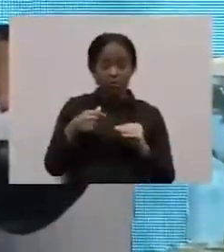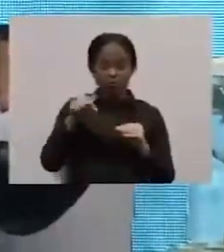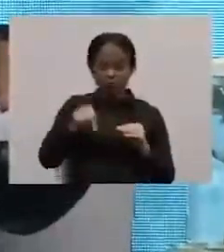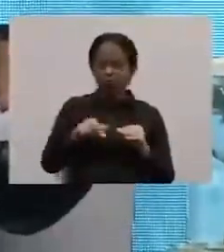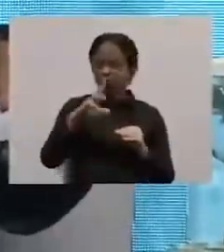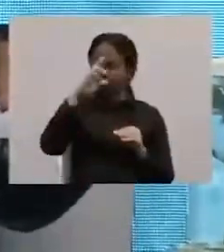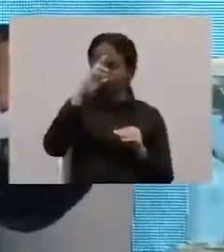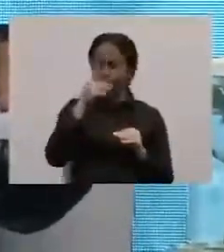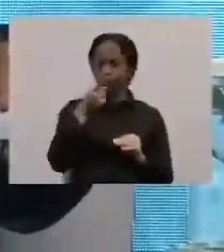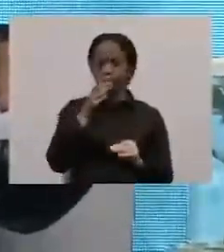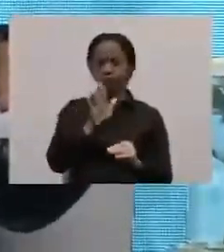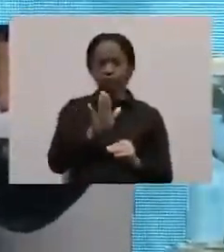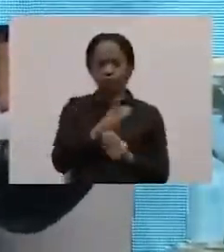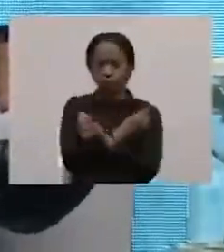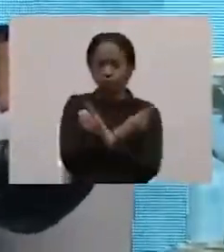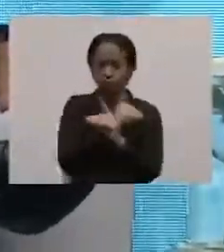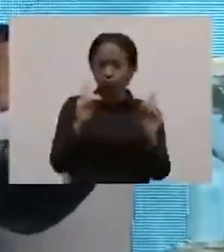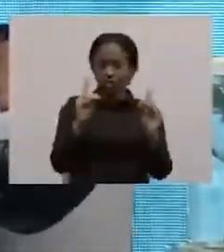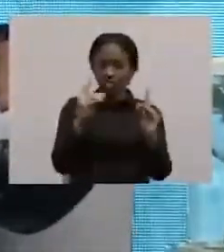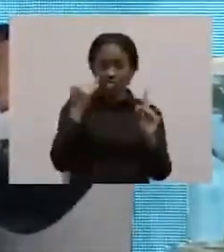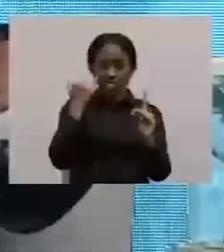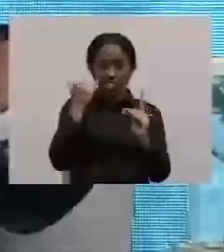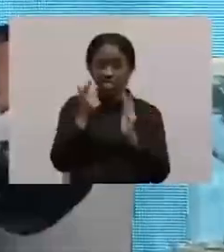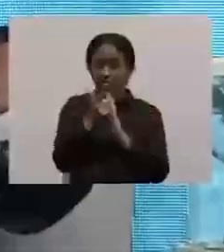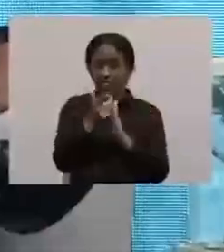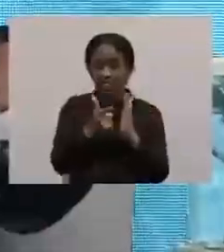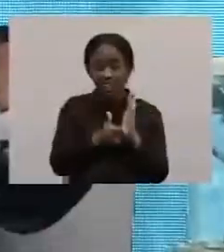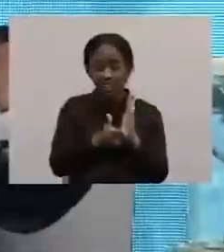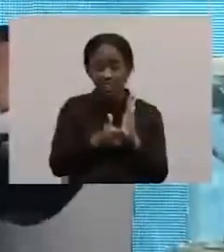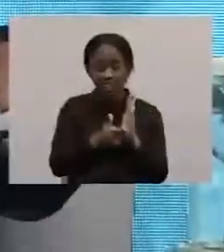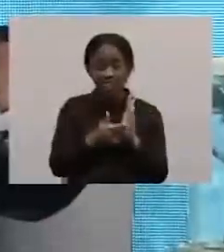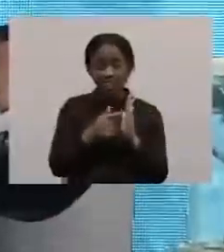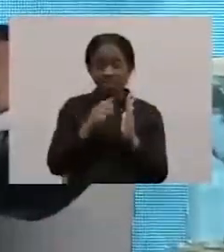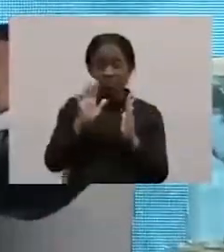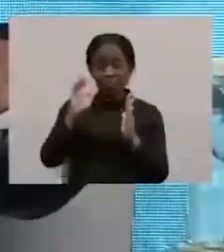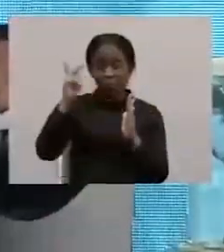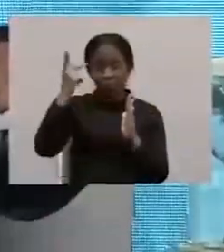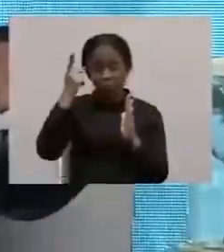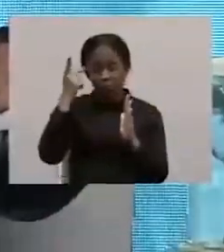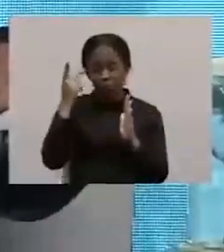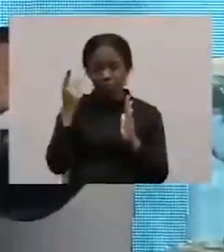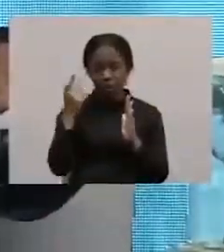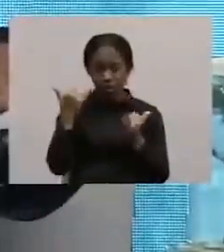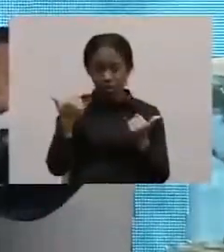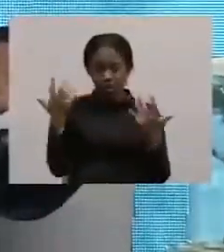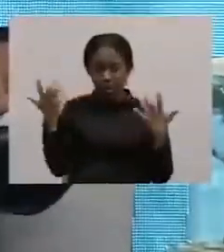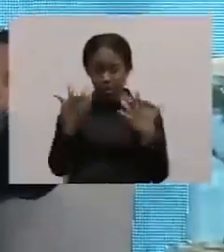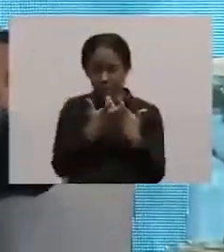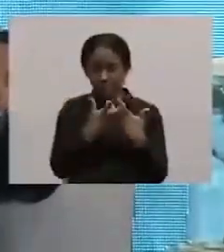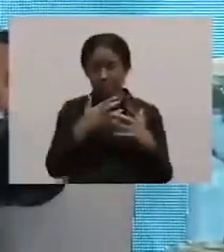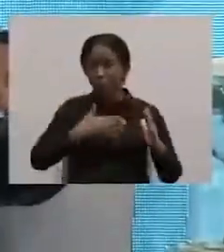sin leyes electorales, sin una ley electoral y una ley de partido conforme a los nuevos tiempos.